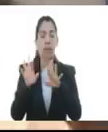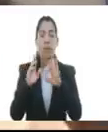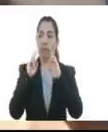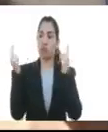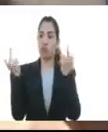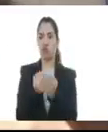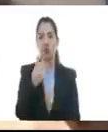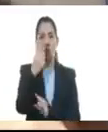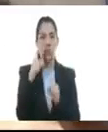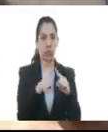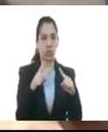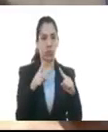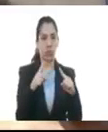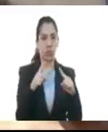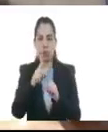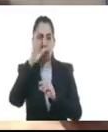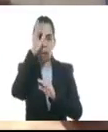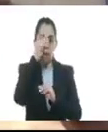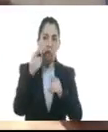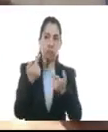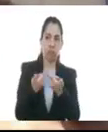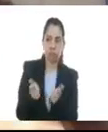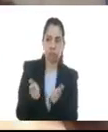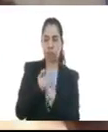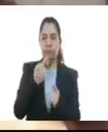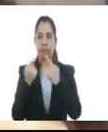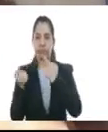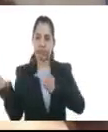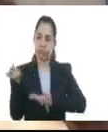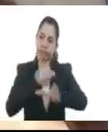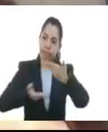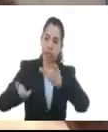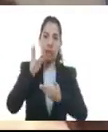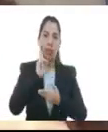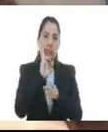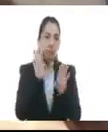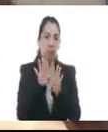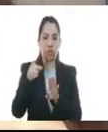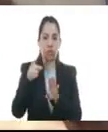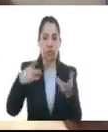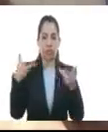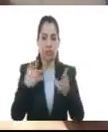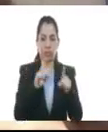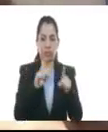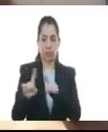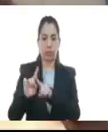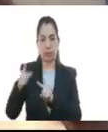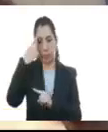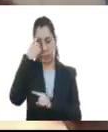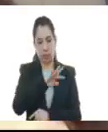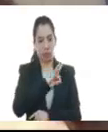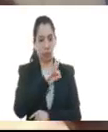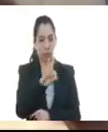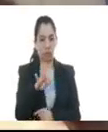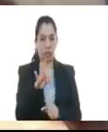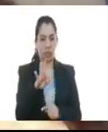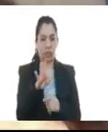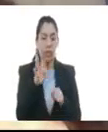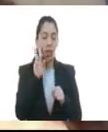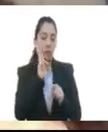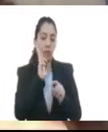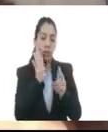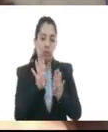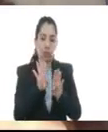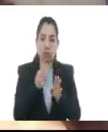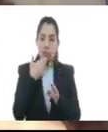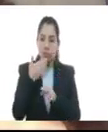sus compañeras que se quedaron adentro, y por dignificar la vida en prisión. Entonces así